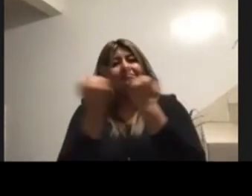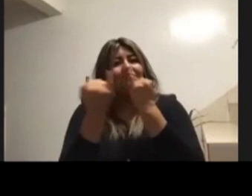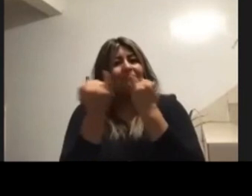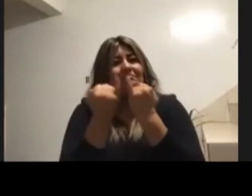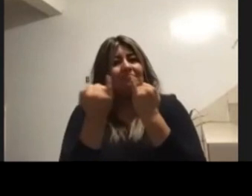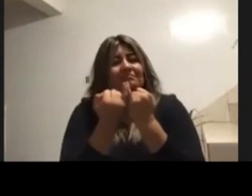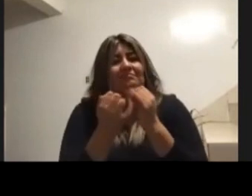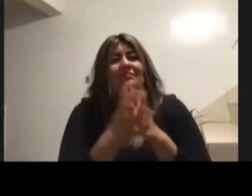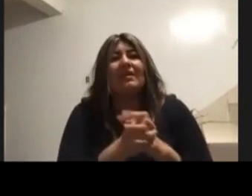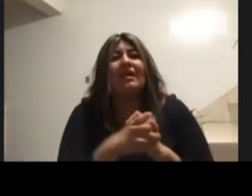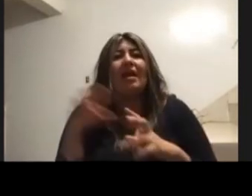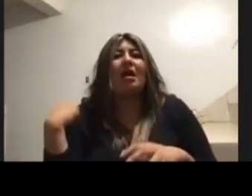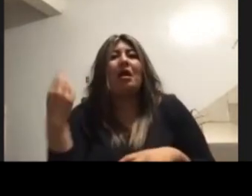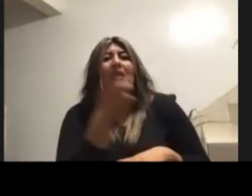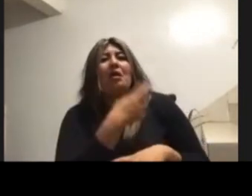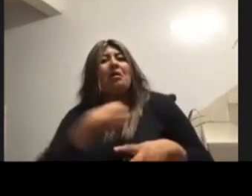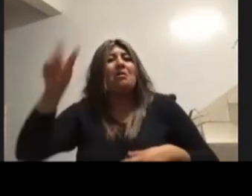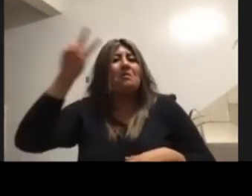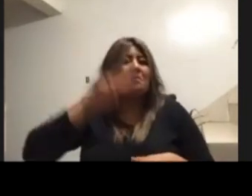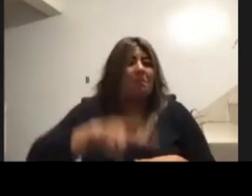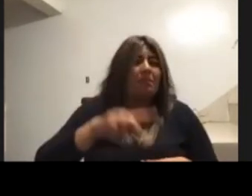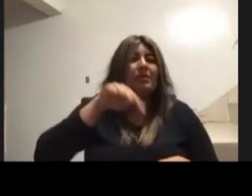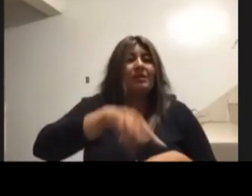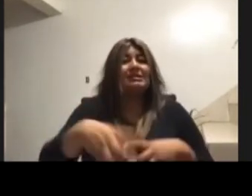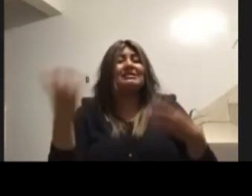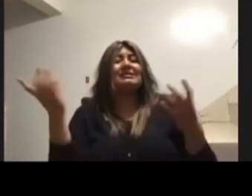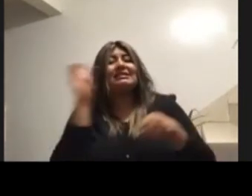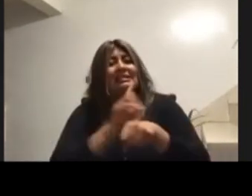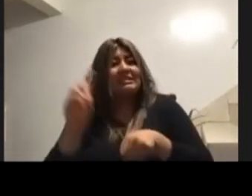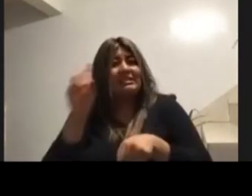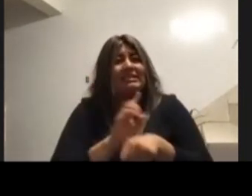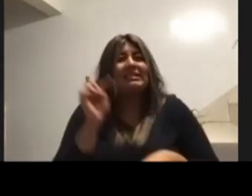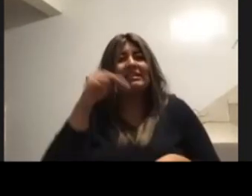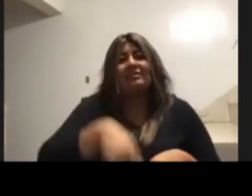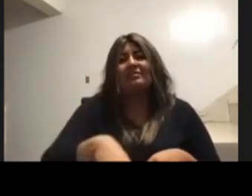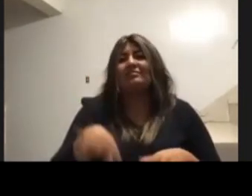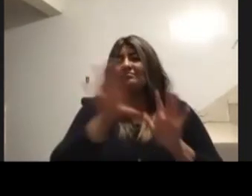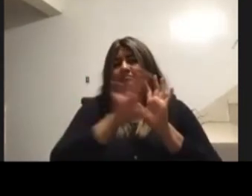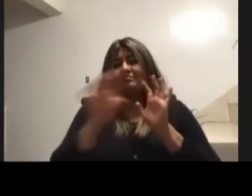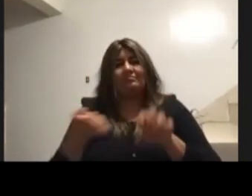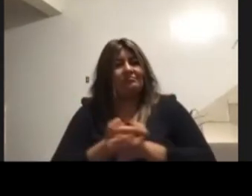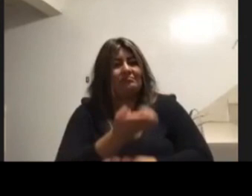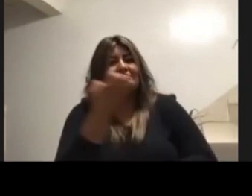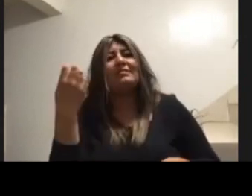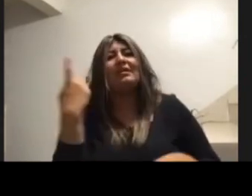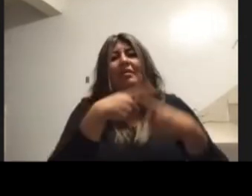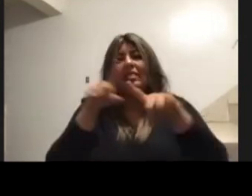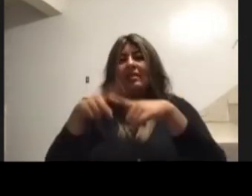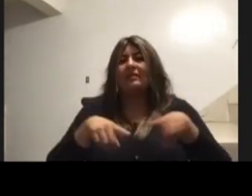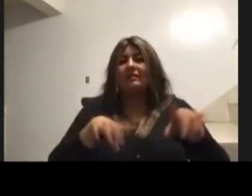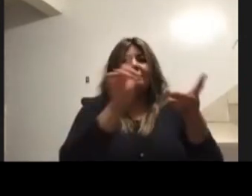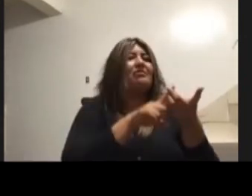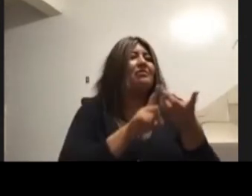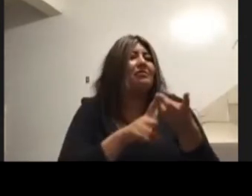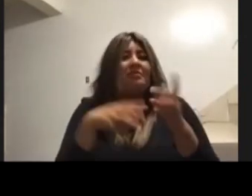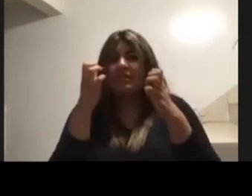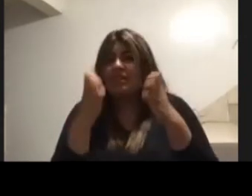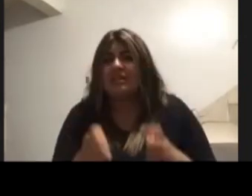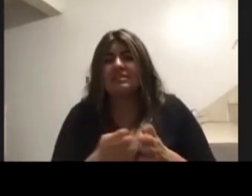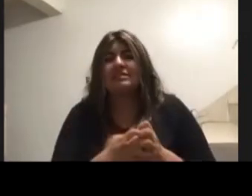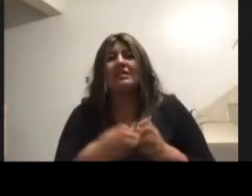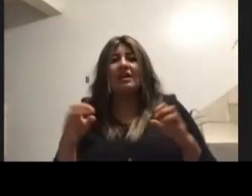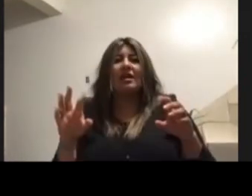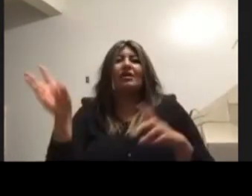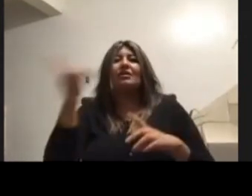nuestra realidad, sea Sierra Tarahumara, Ciudad de México, Iztapalapa, donde esté. Como dice Silvia, se